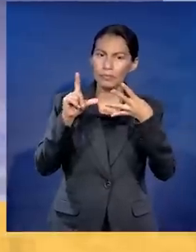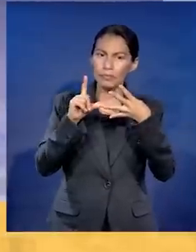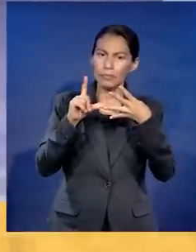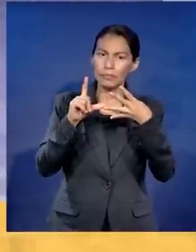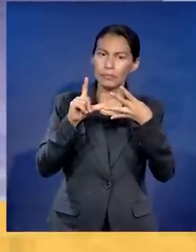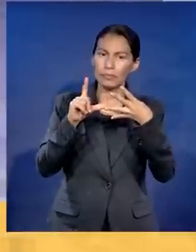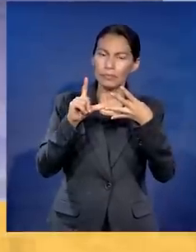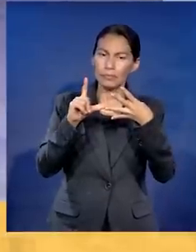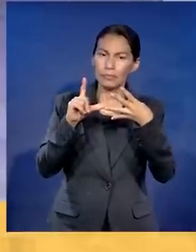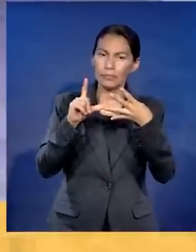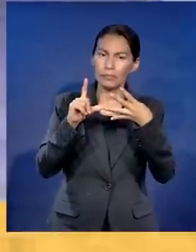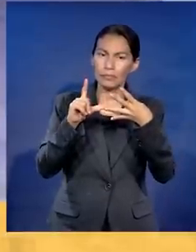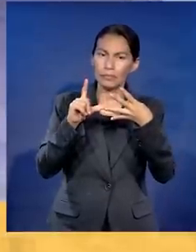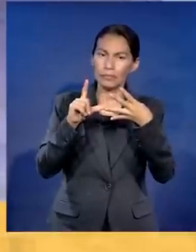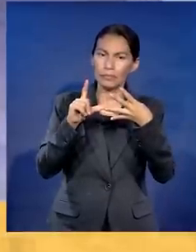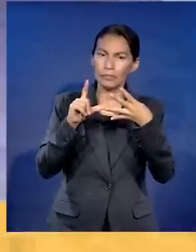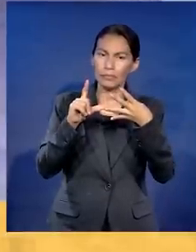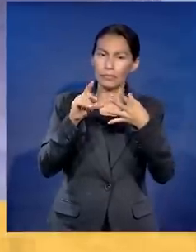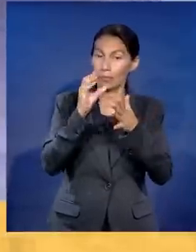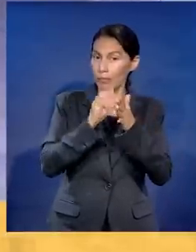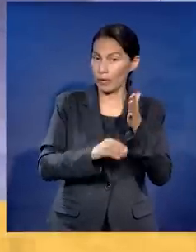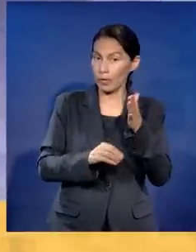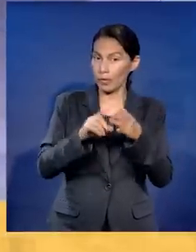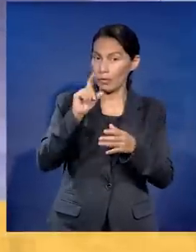al Evangelio de Lucas, capítulo 22.